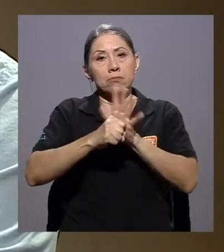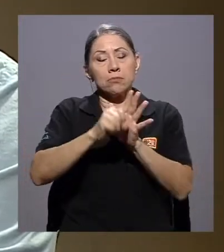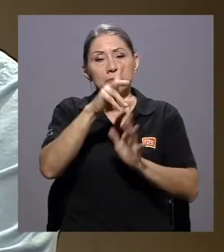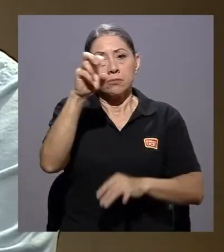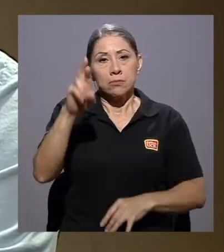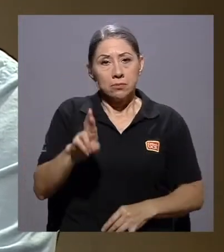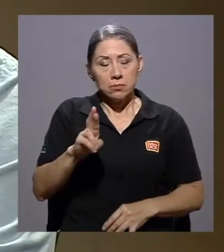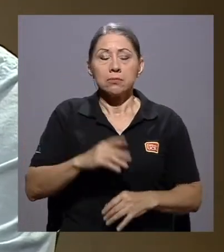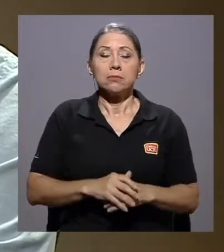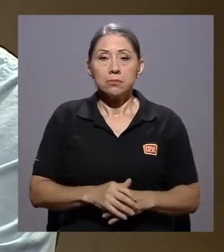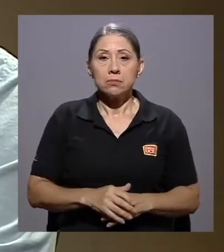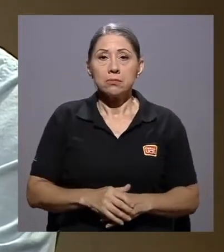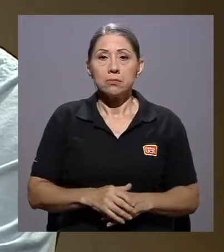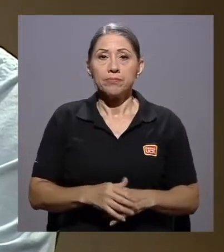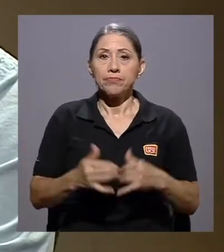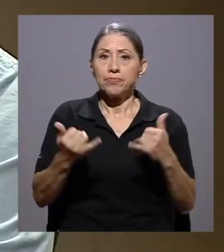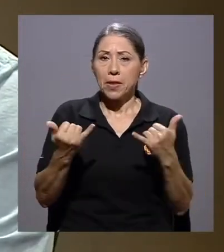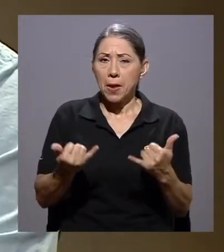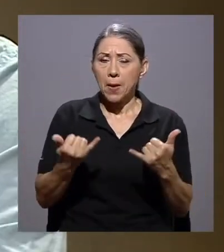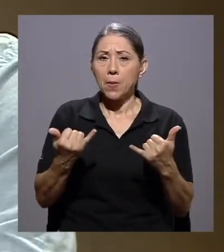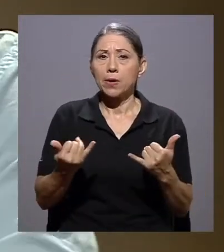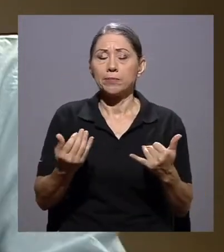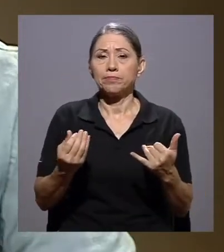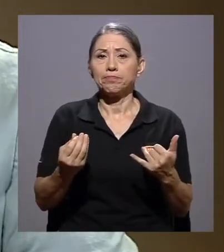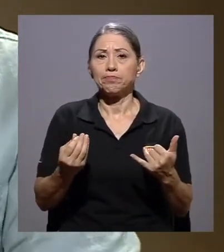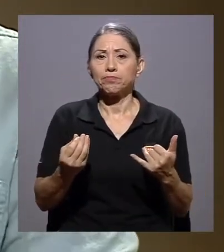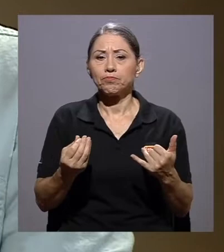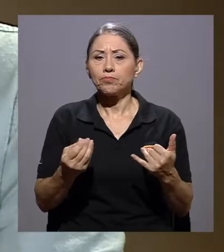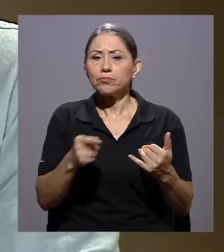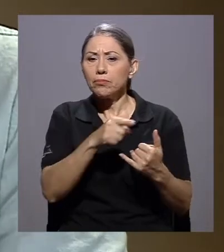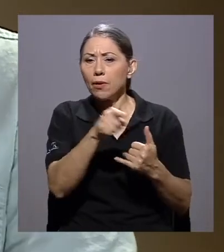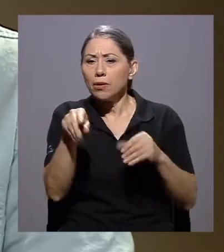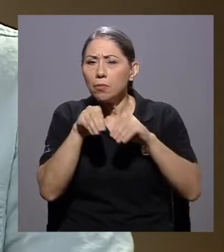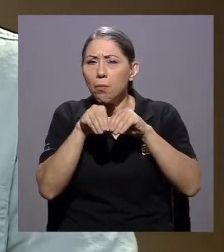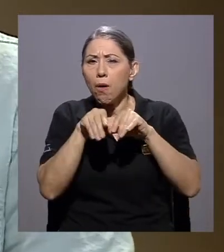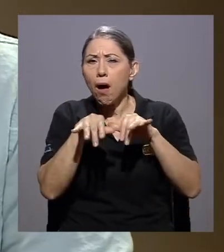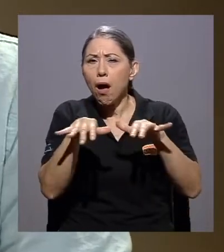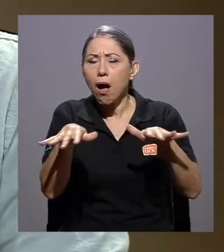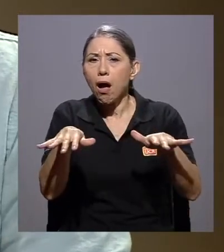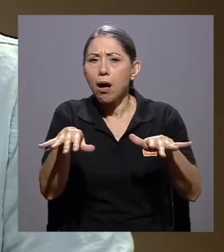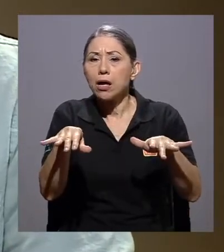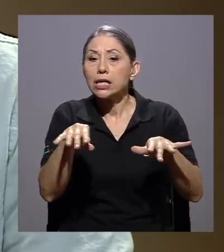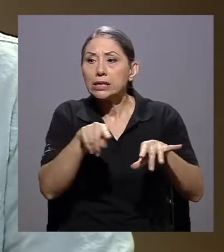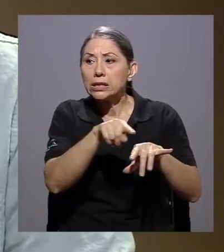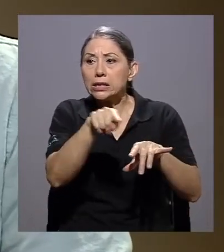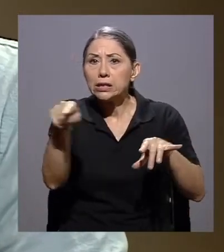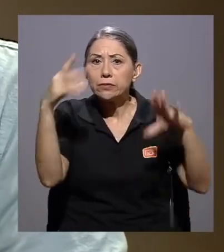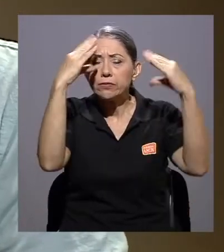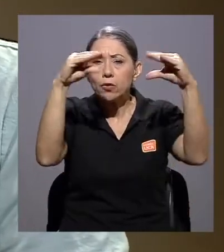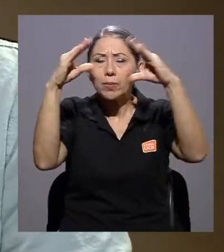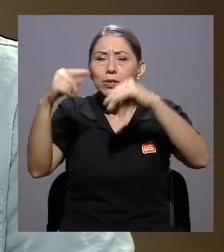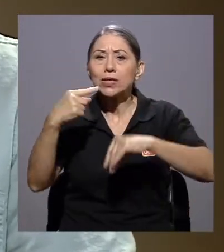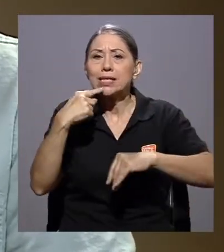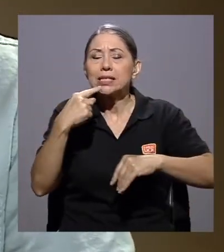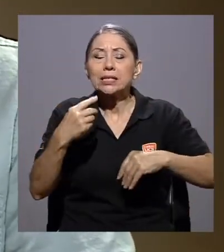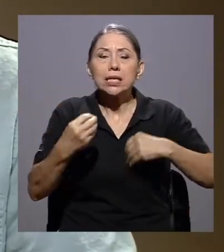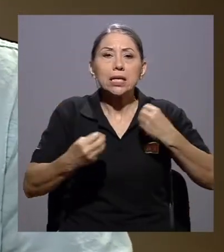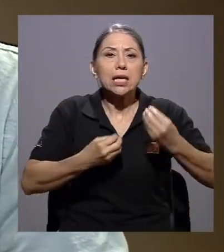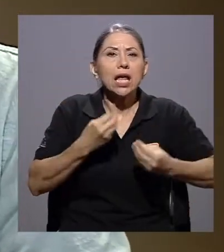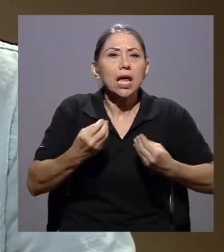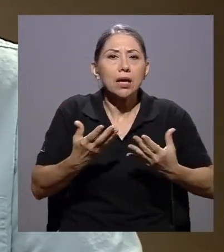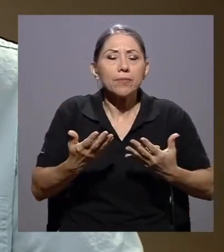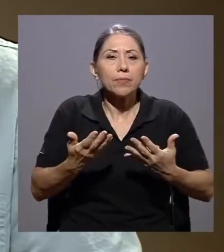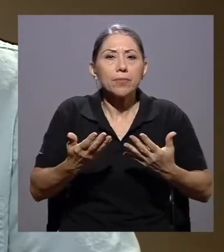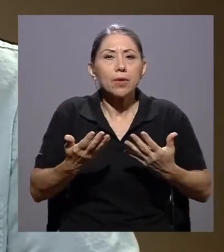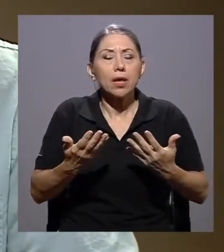en Costa Rica, tiende a acentuar la idea de que en un contexto como este, el umbral de